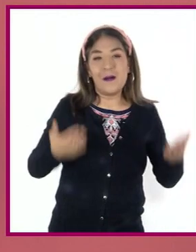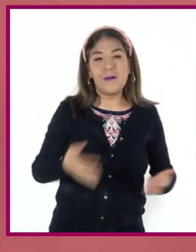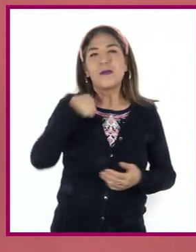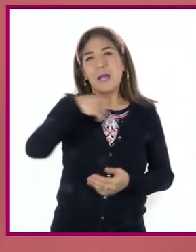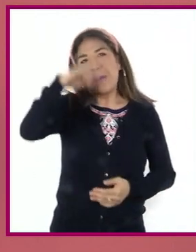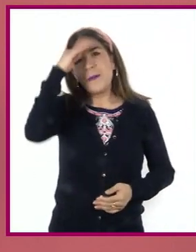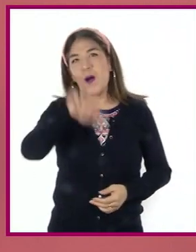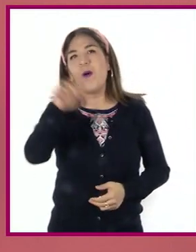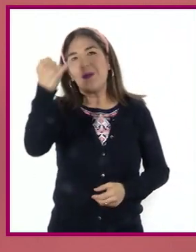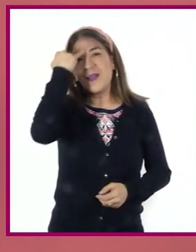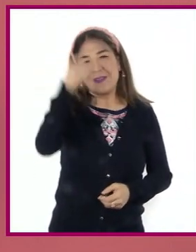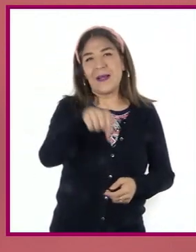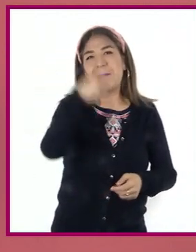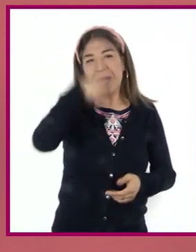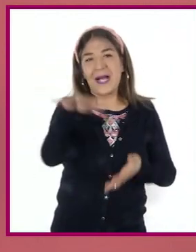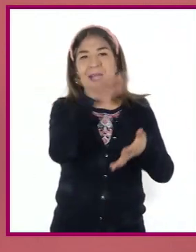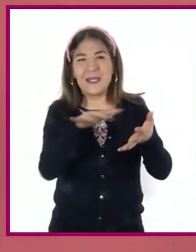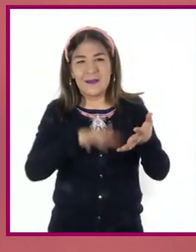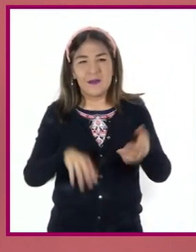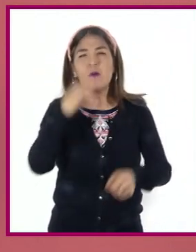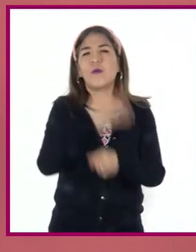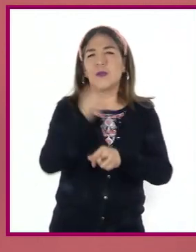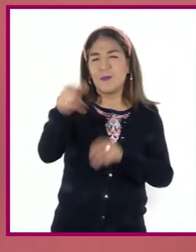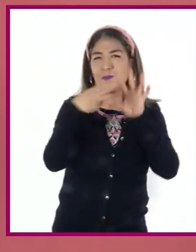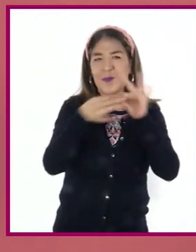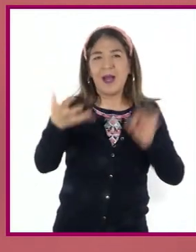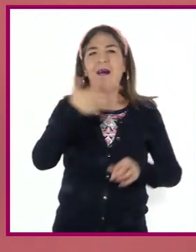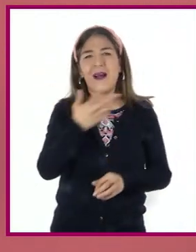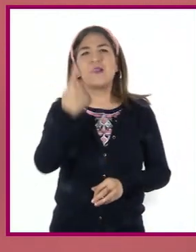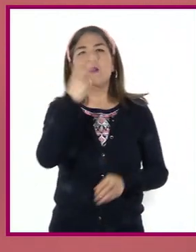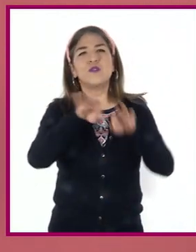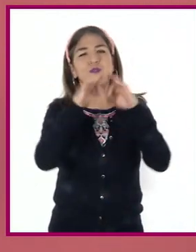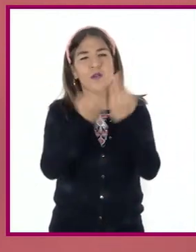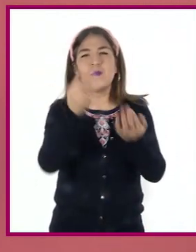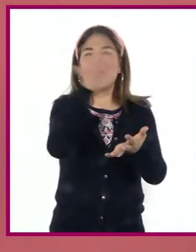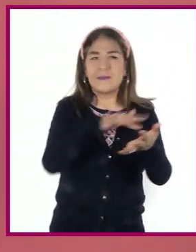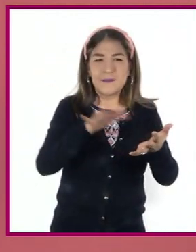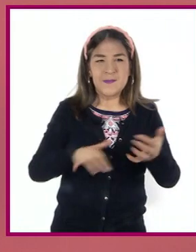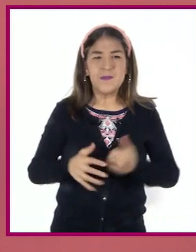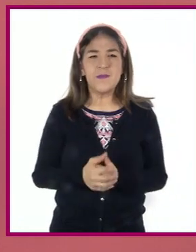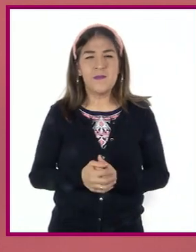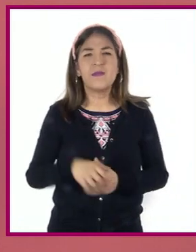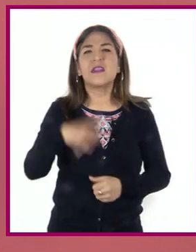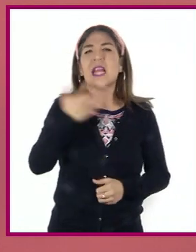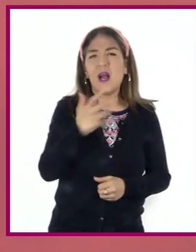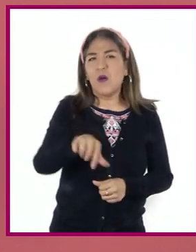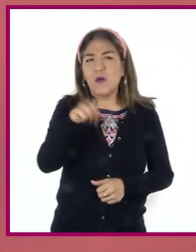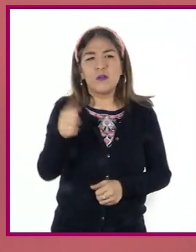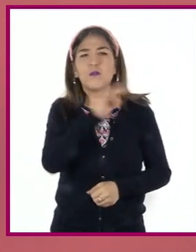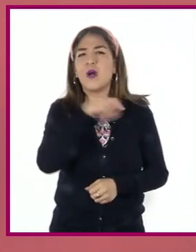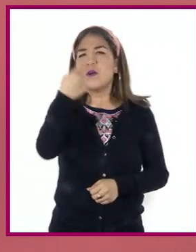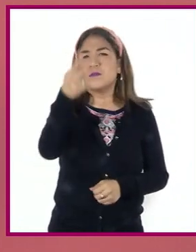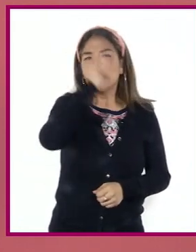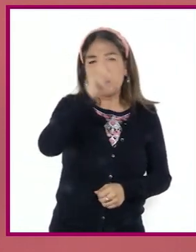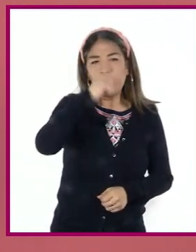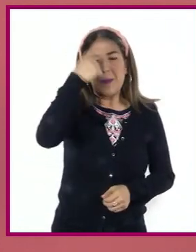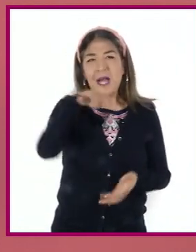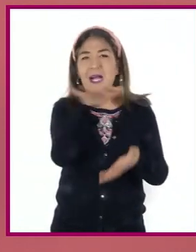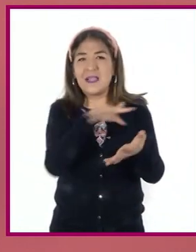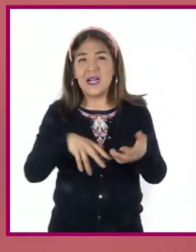Ejecatl Santlamactoc, papalotl y pané pichochitzi. Campaneto naticochi